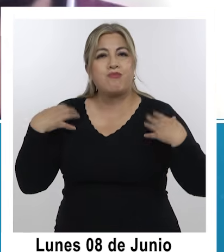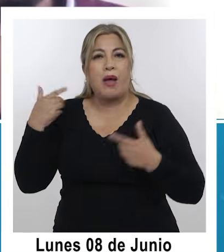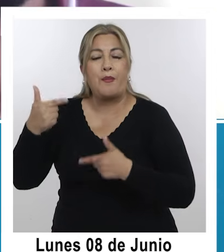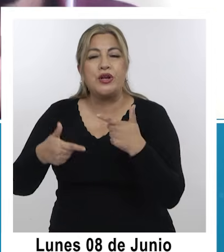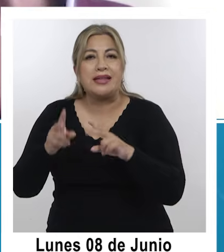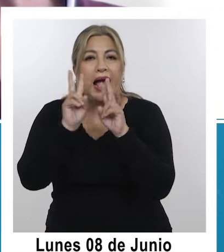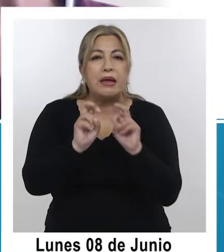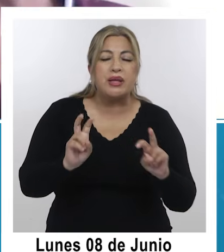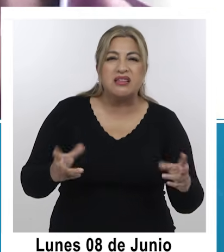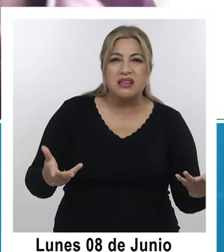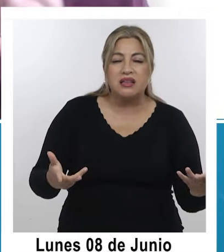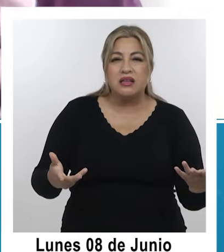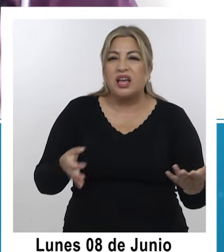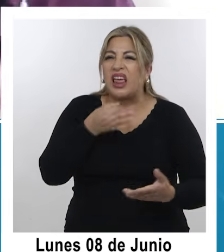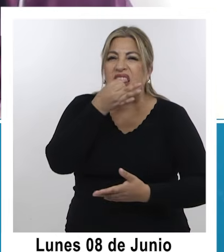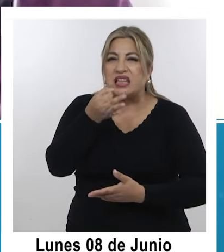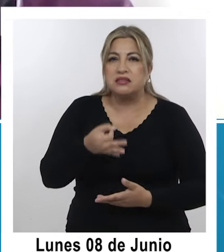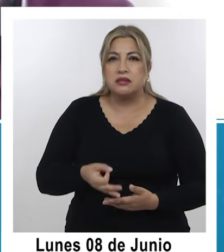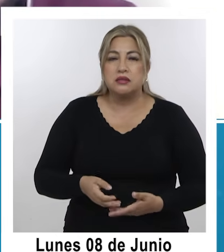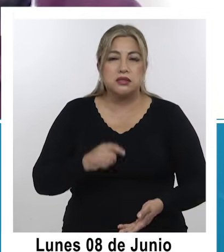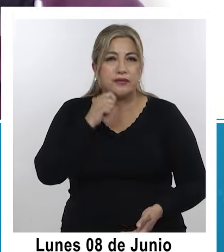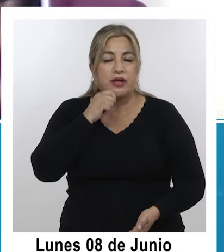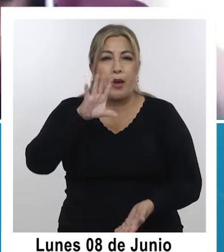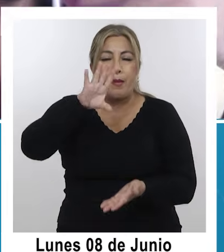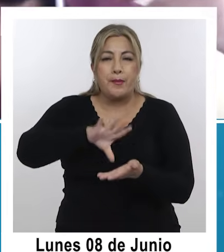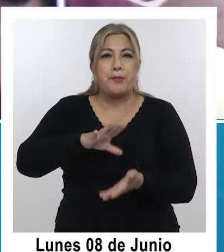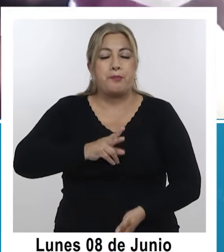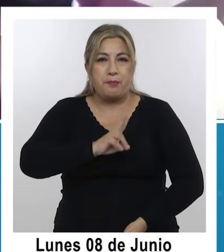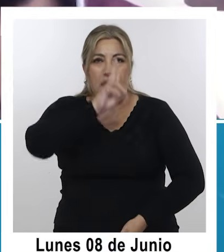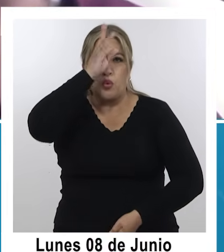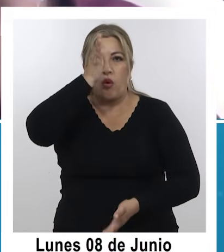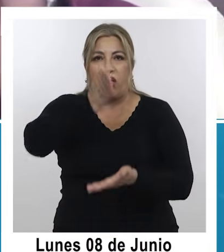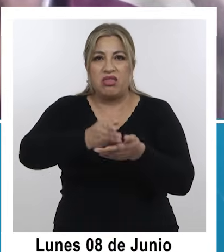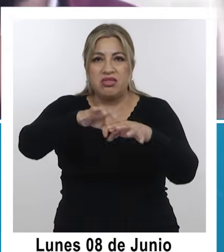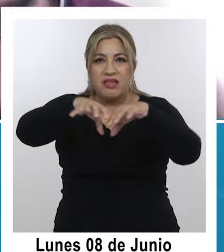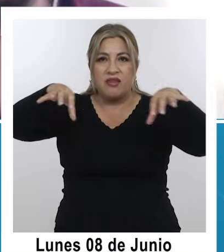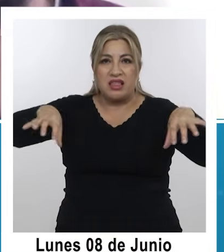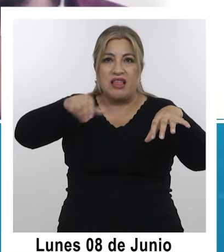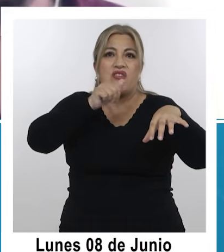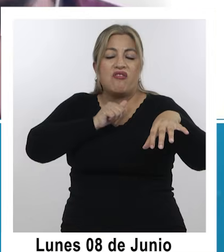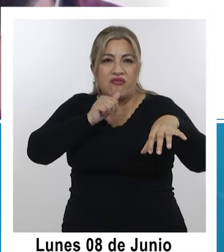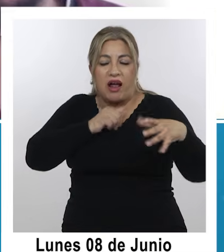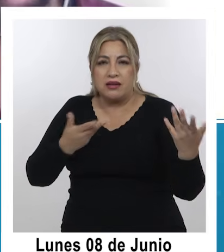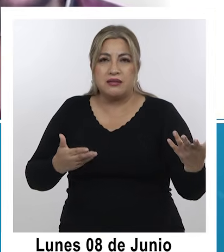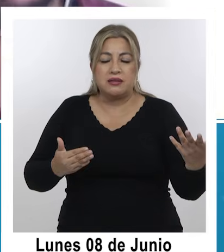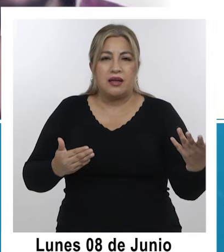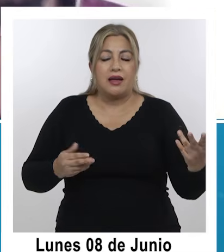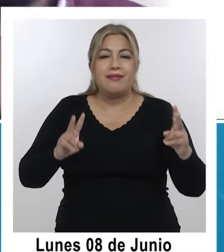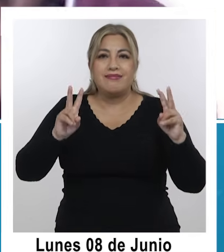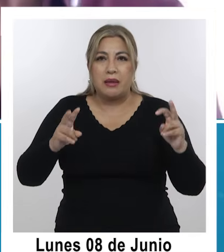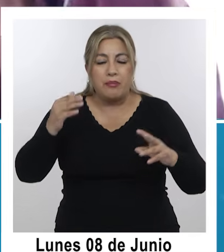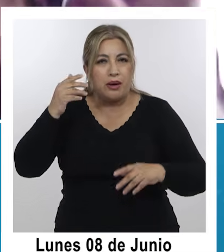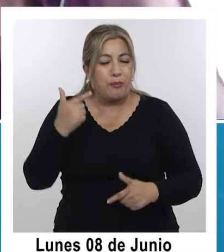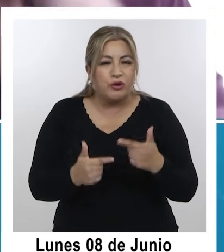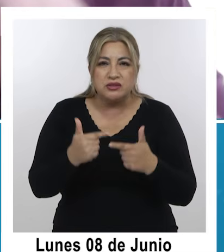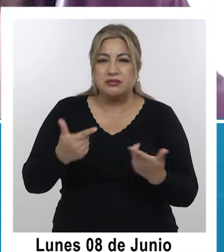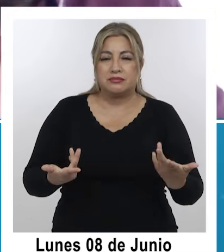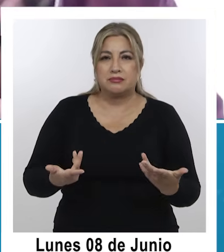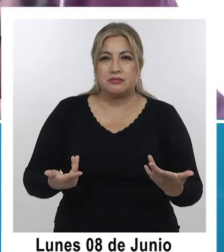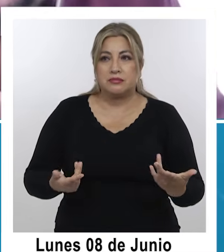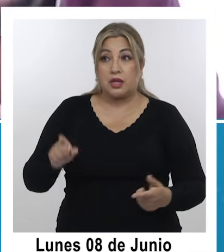la situación? ¿Que es un país dividido? ¿Que es un país que todavía le falta maduración política? ¿Que